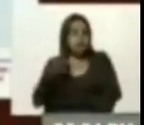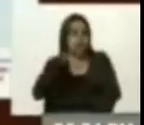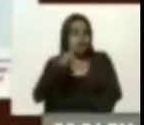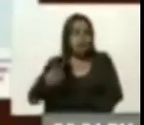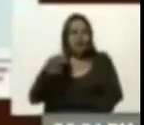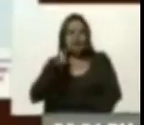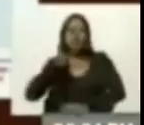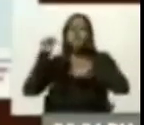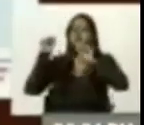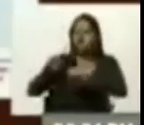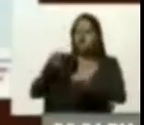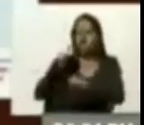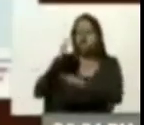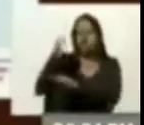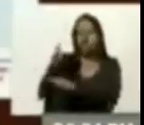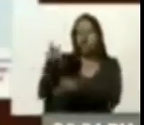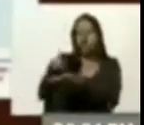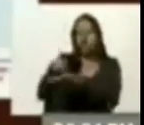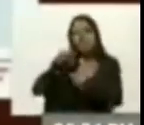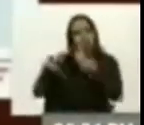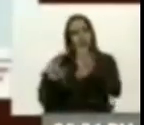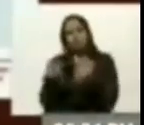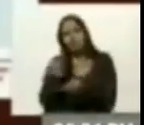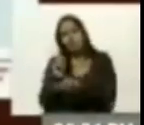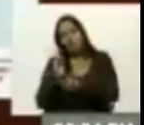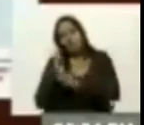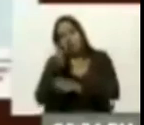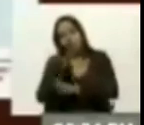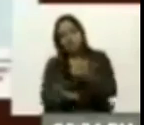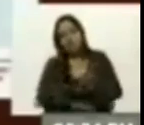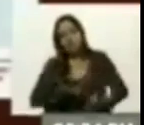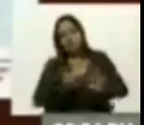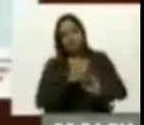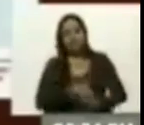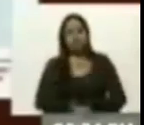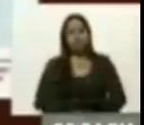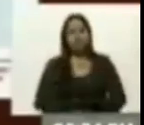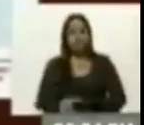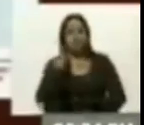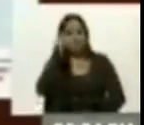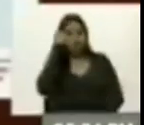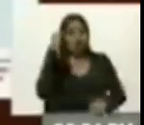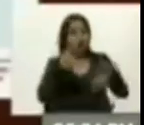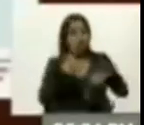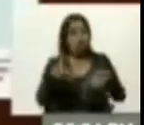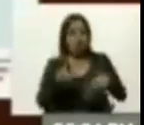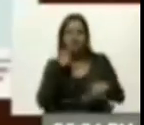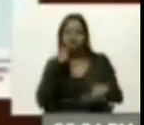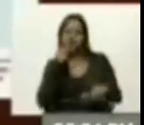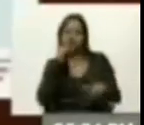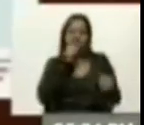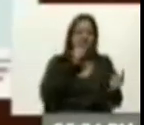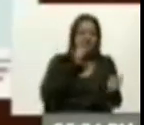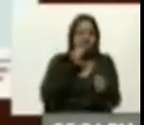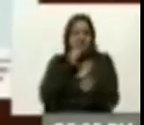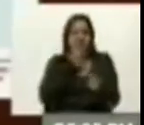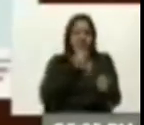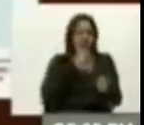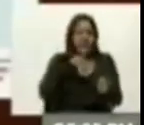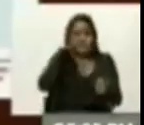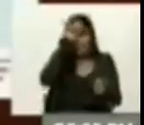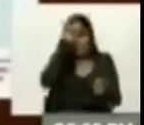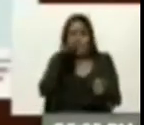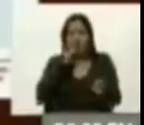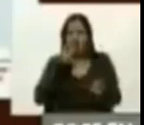que sí va a participar y finalmente no lo hace. Porque el día de las elecciones no tiene por quién votar, que es el drama de lo que